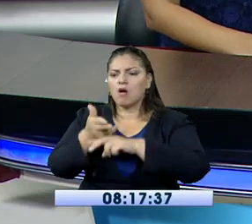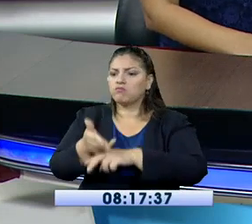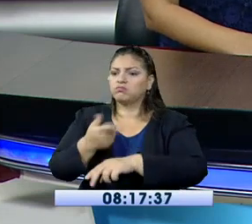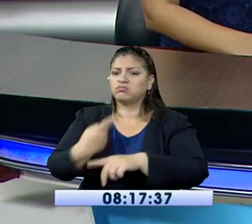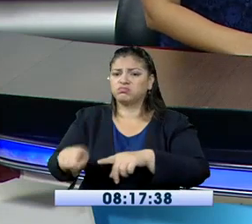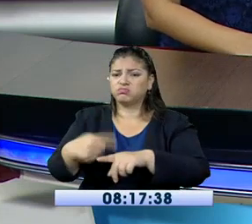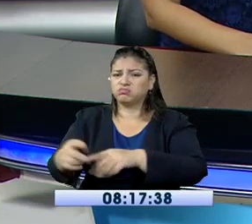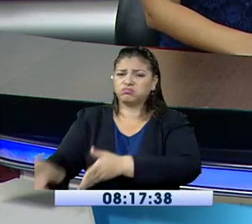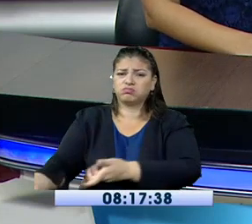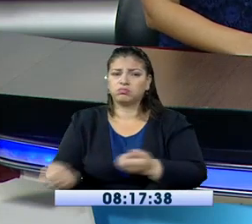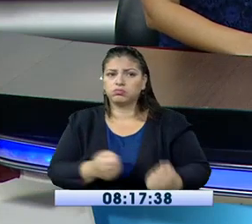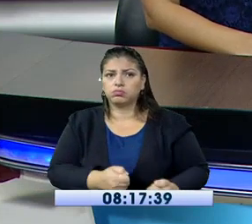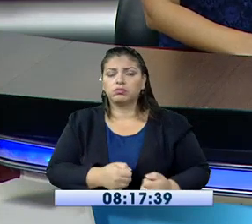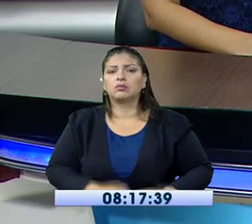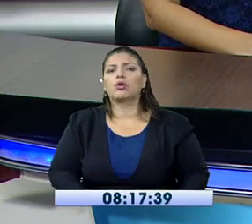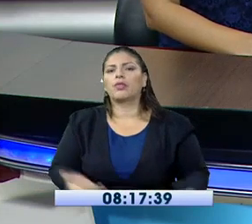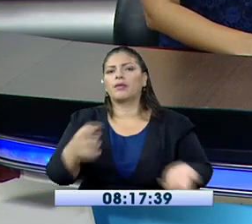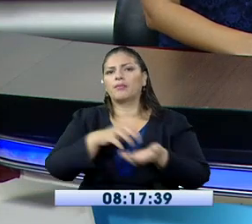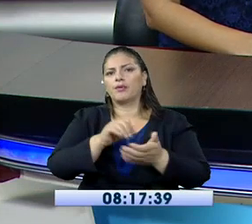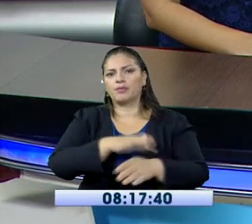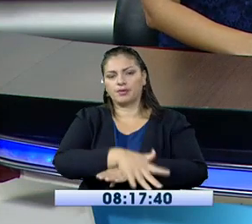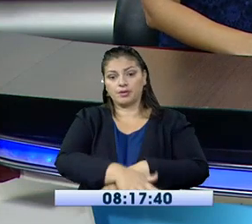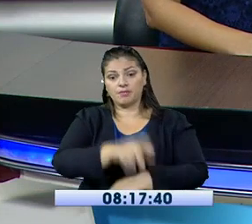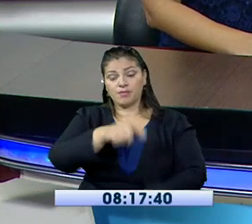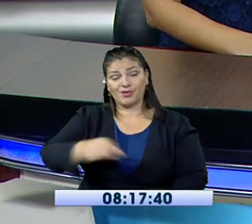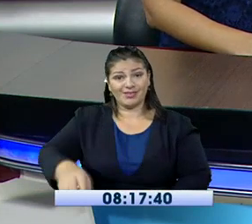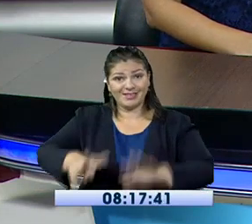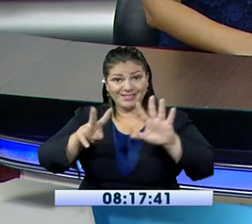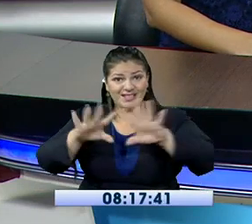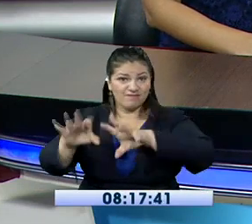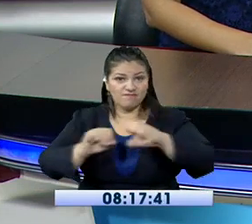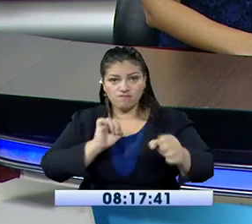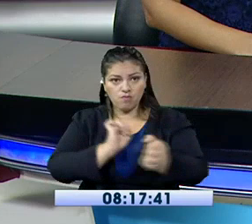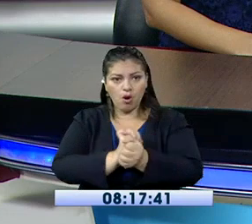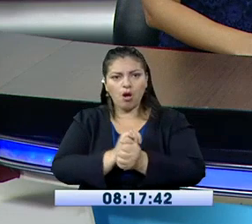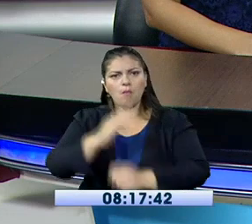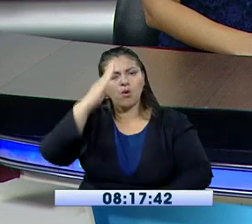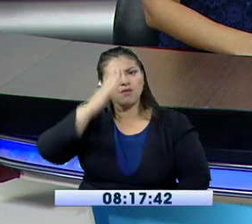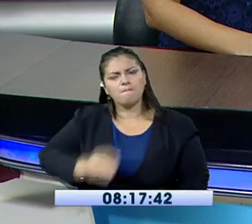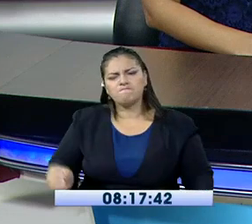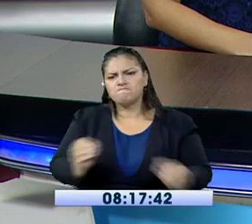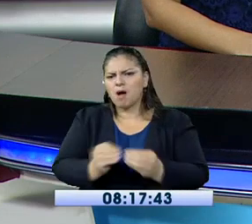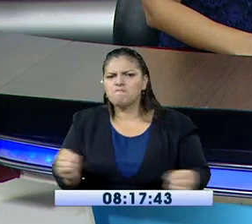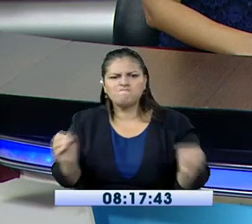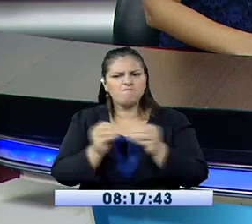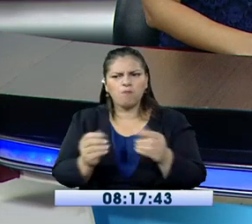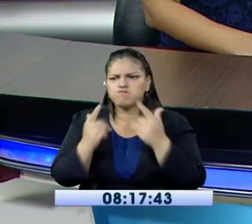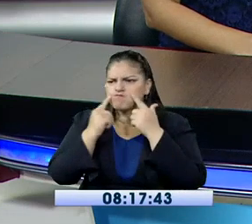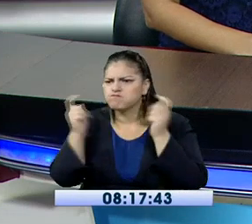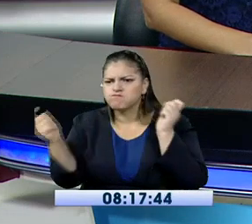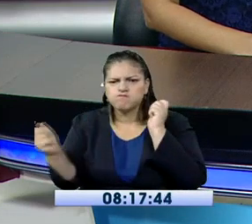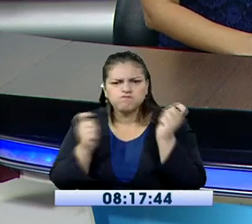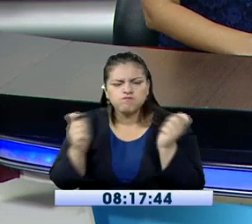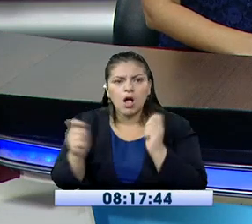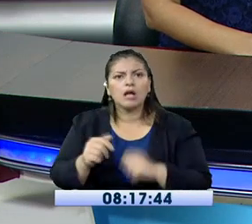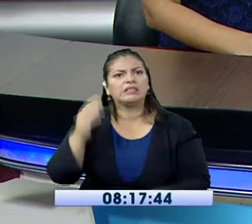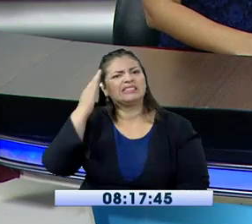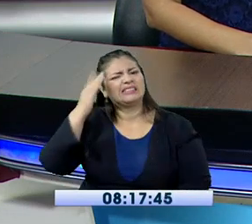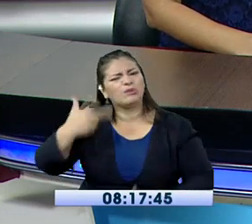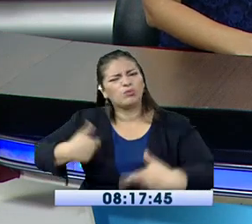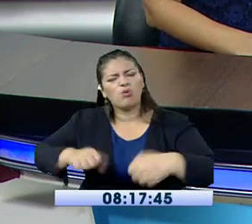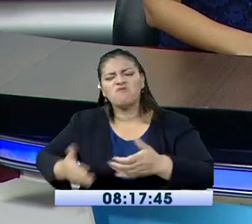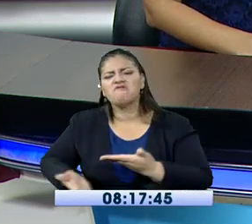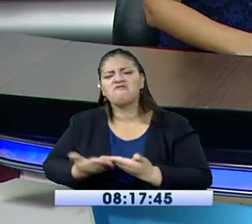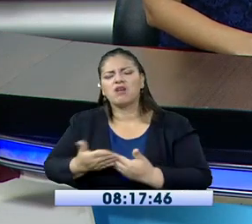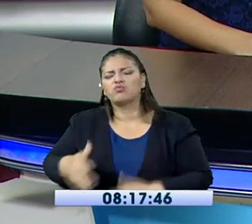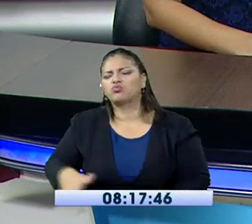fueron detenidas. La policía intensifica los controles para combatir el robo de motos, uno de los delitos que más se cometen en esta